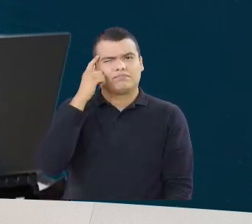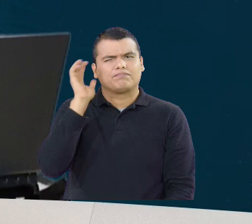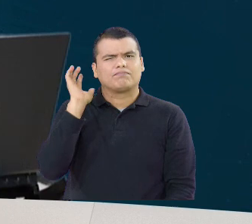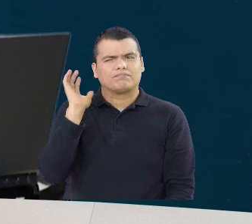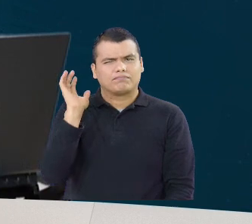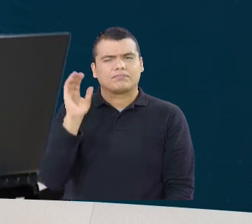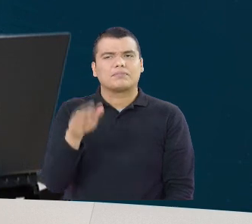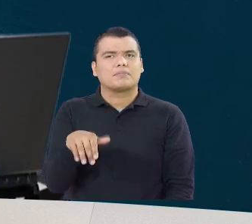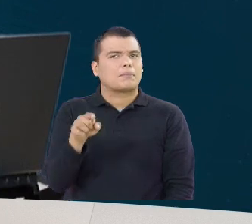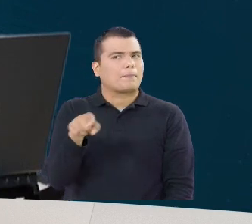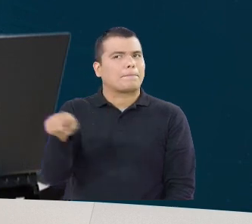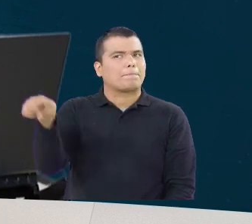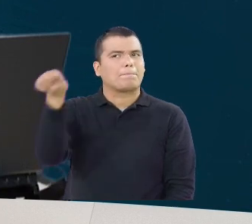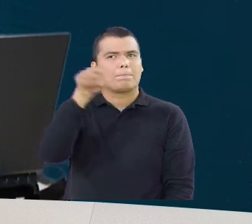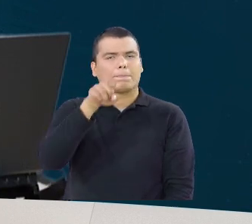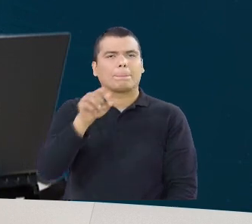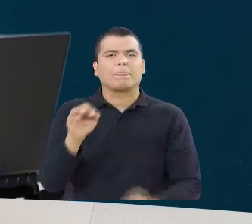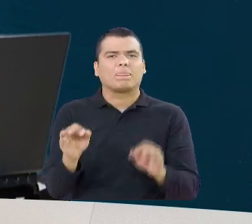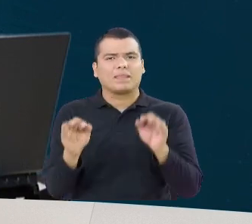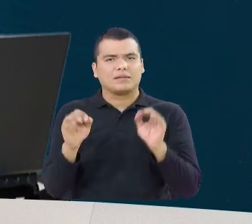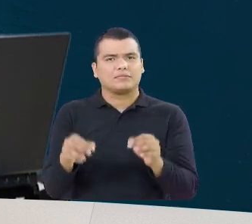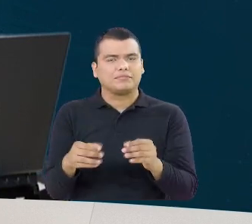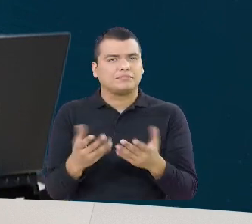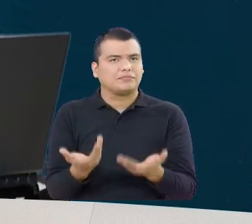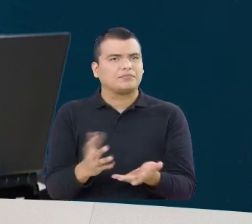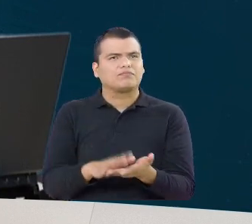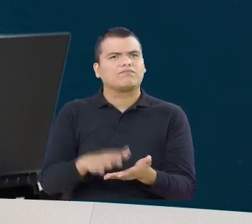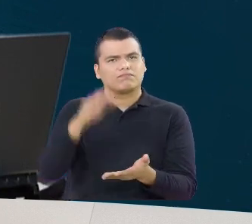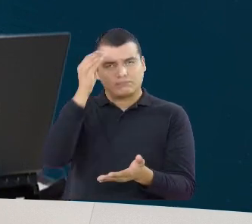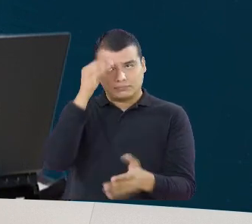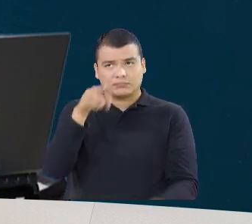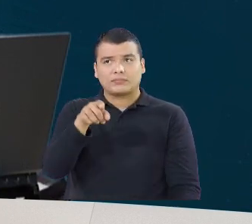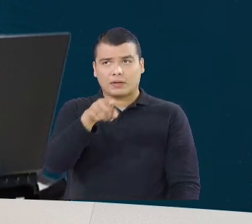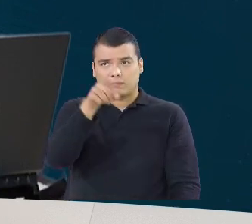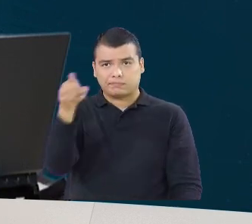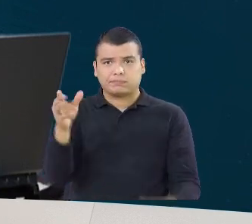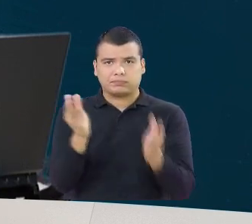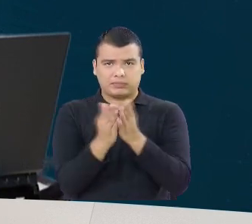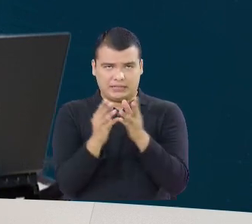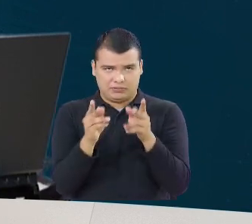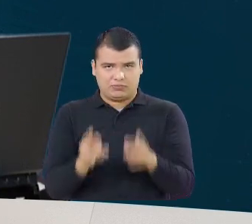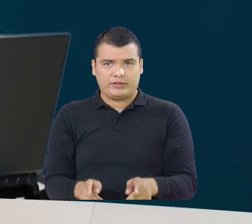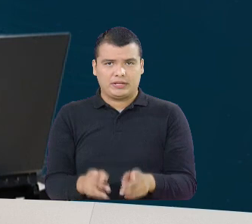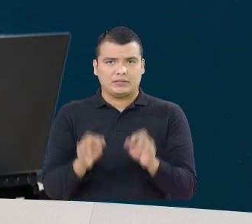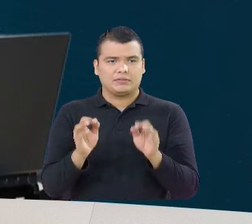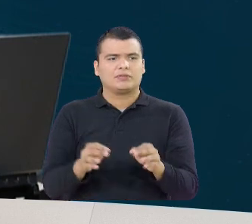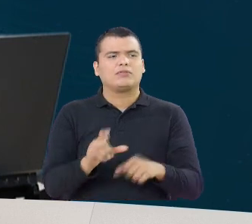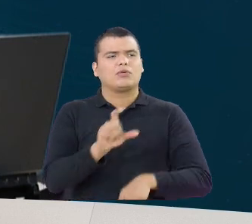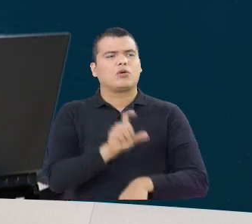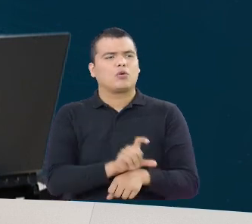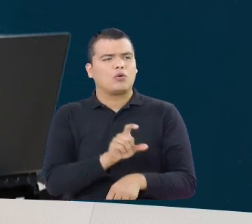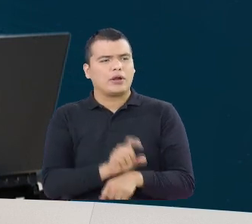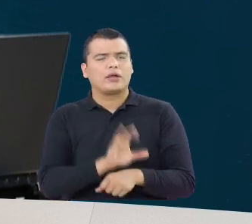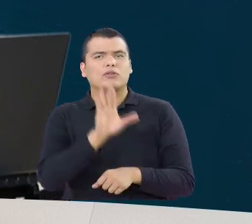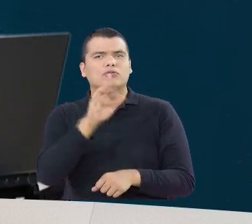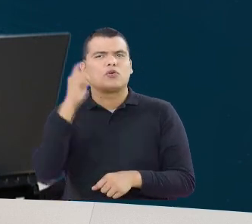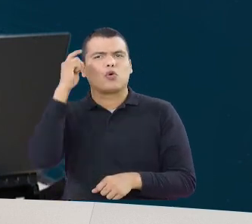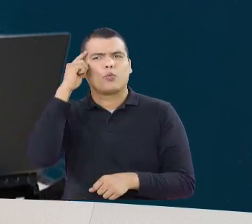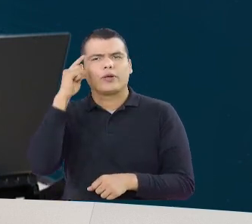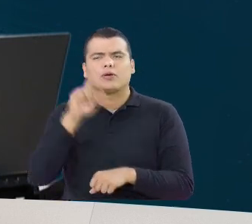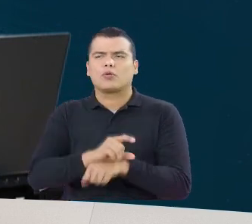que los estudiantes, las instituciones públicas y privadas